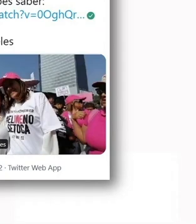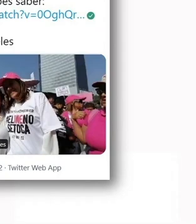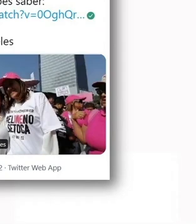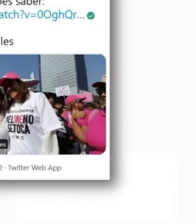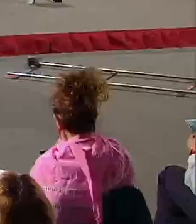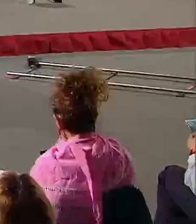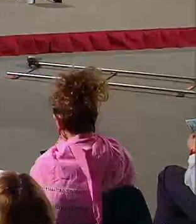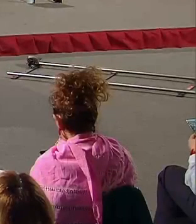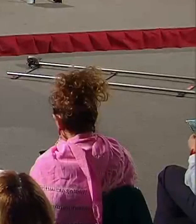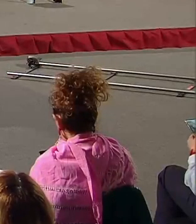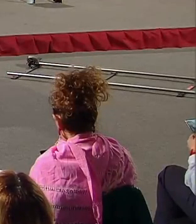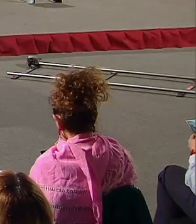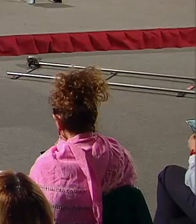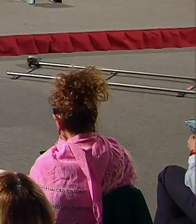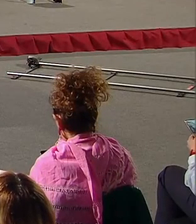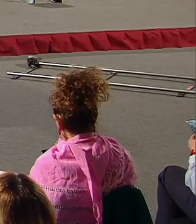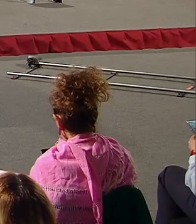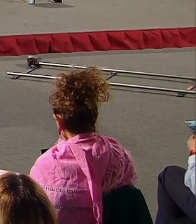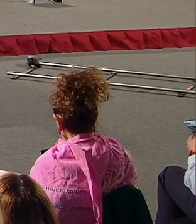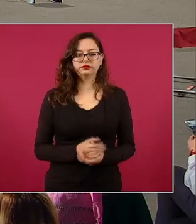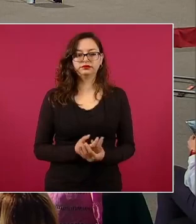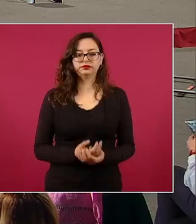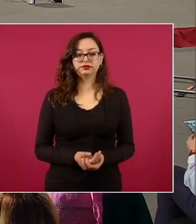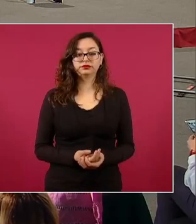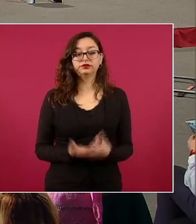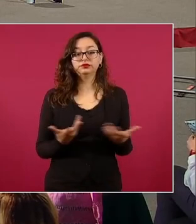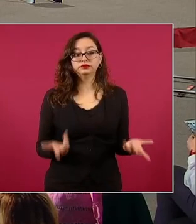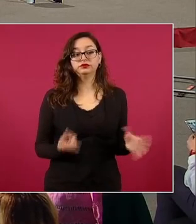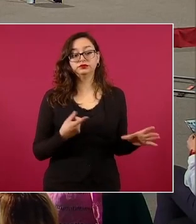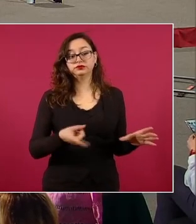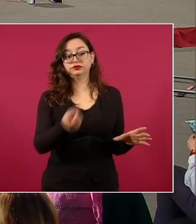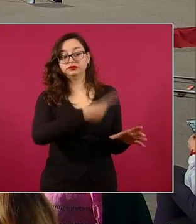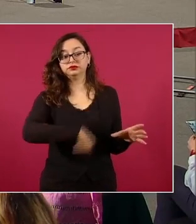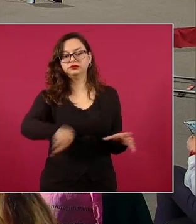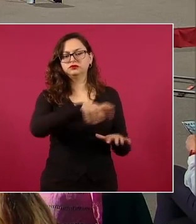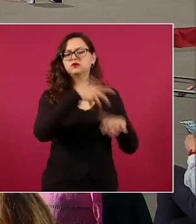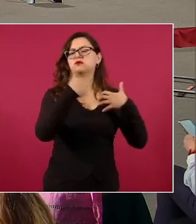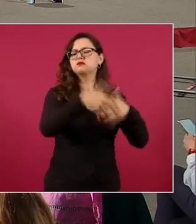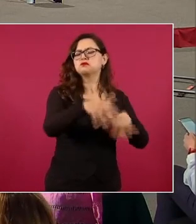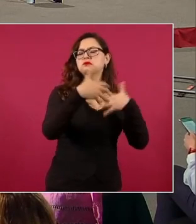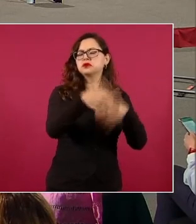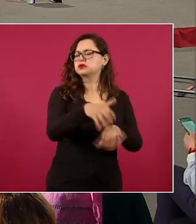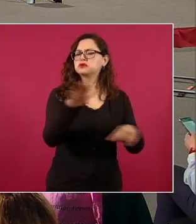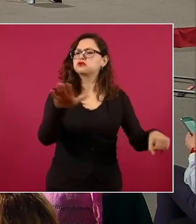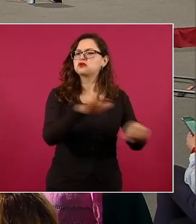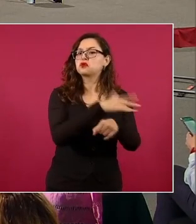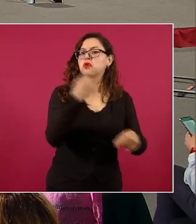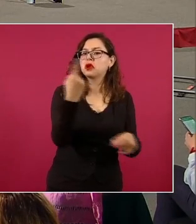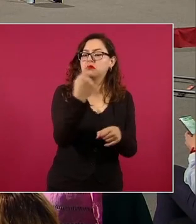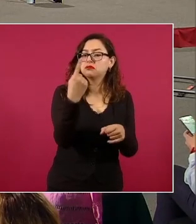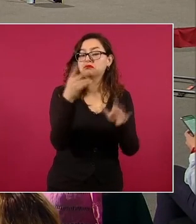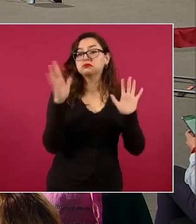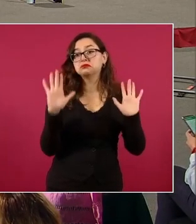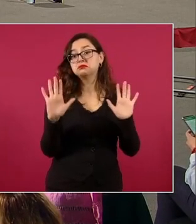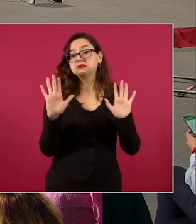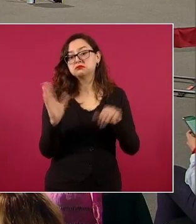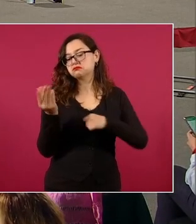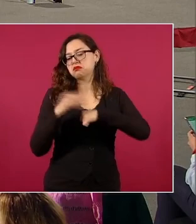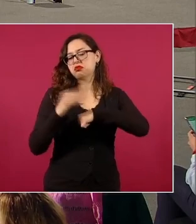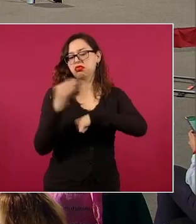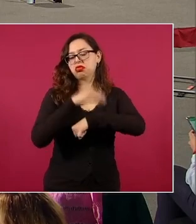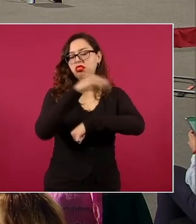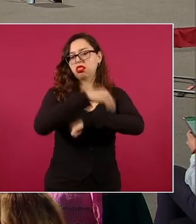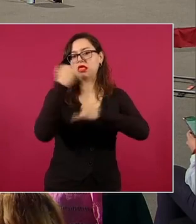El INE y la reforma electoral fueron el pretexto de la marcha. Fueron, como ya dijimos,